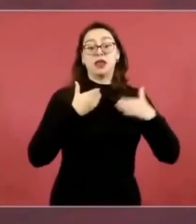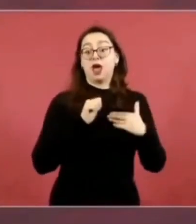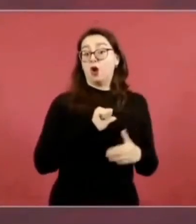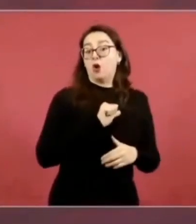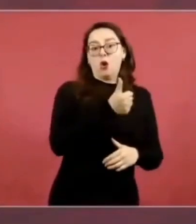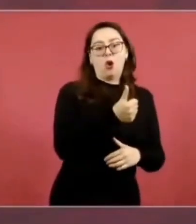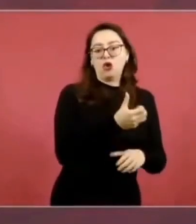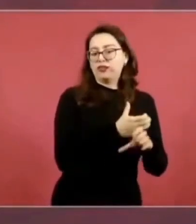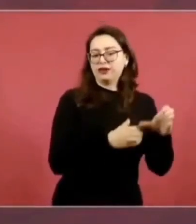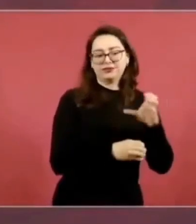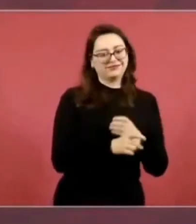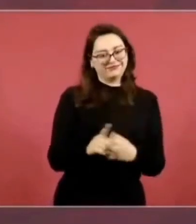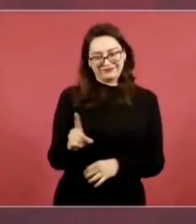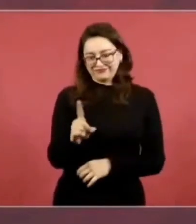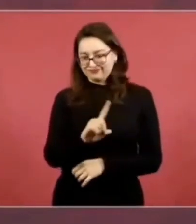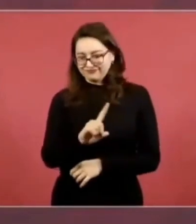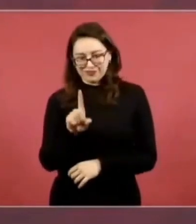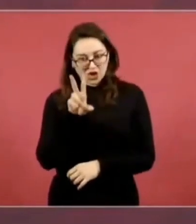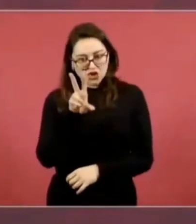Una persona